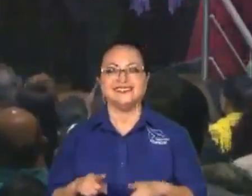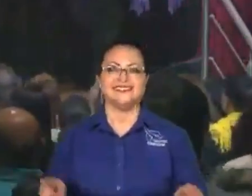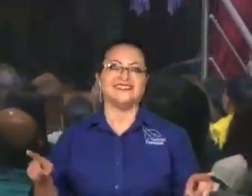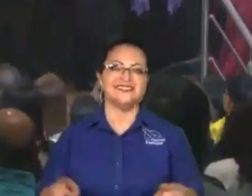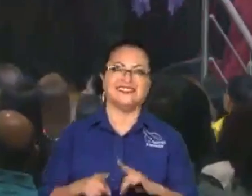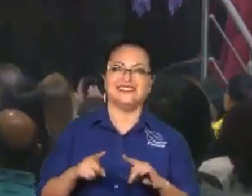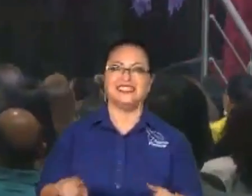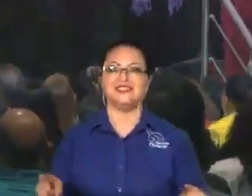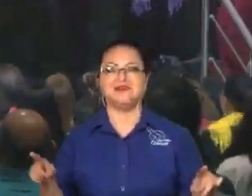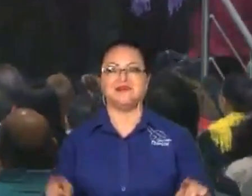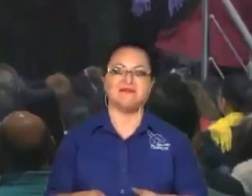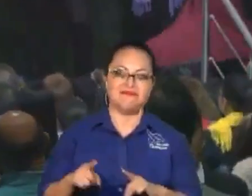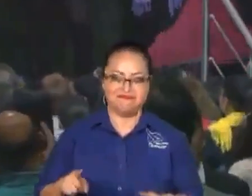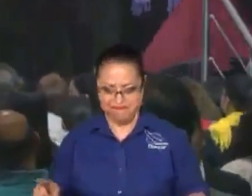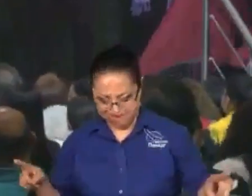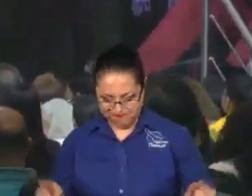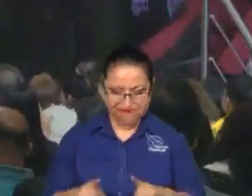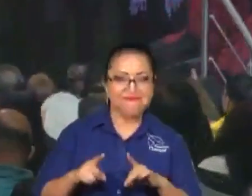Aleluya.